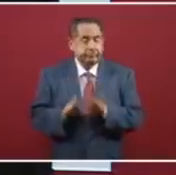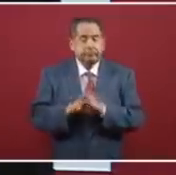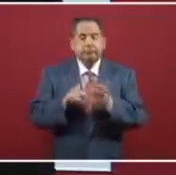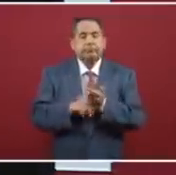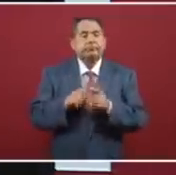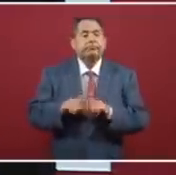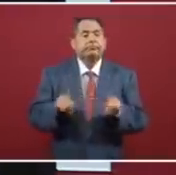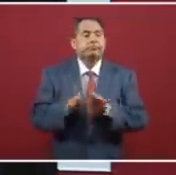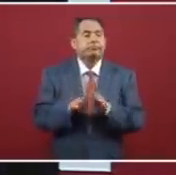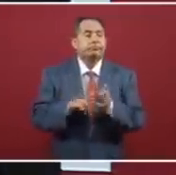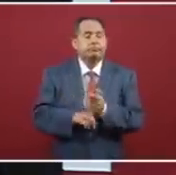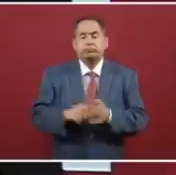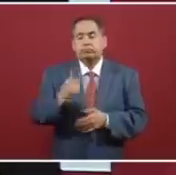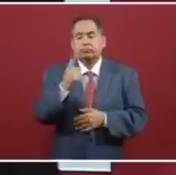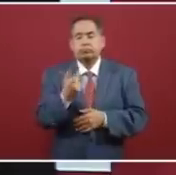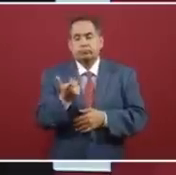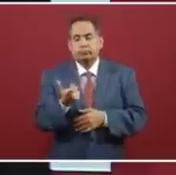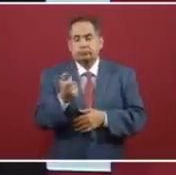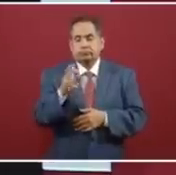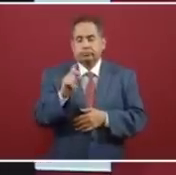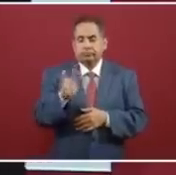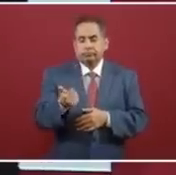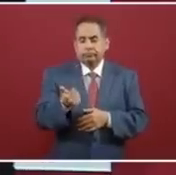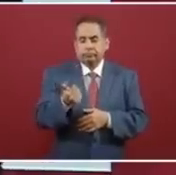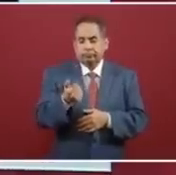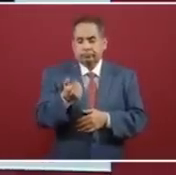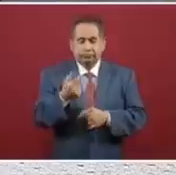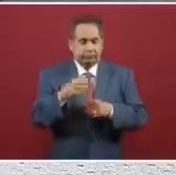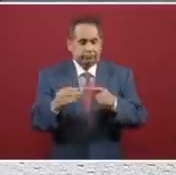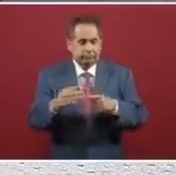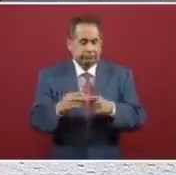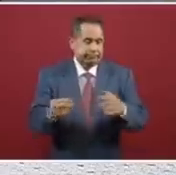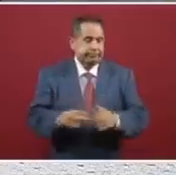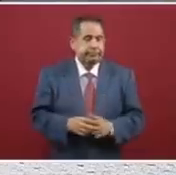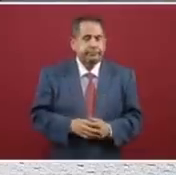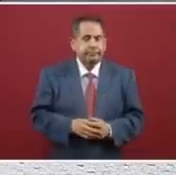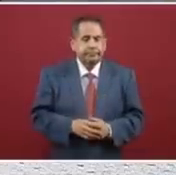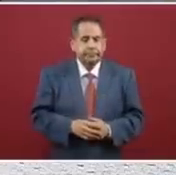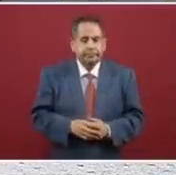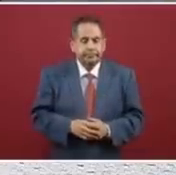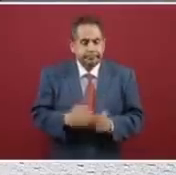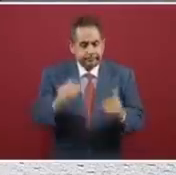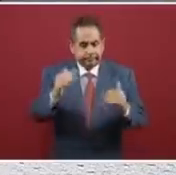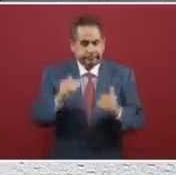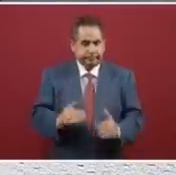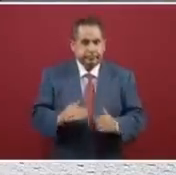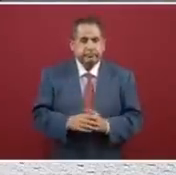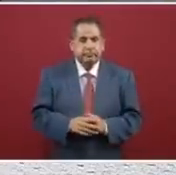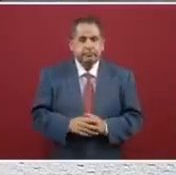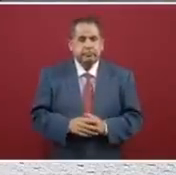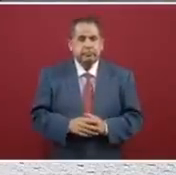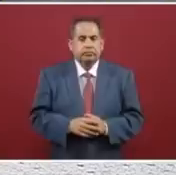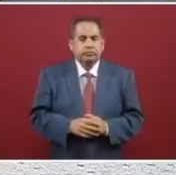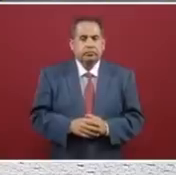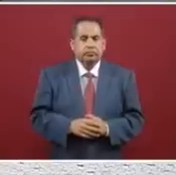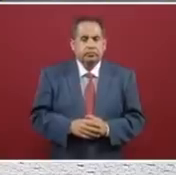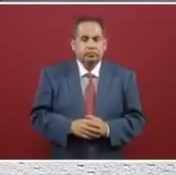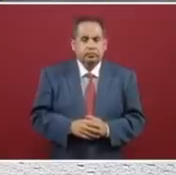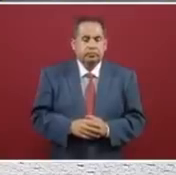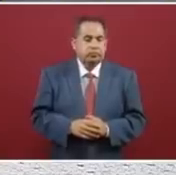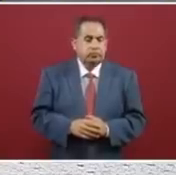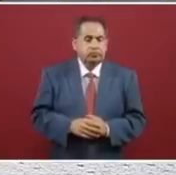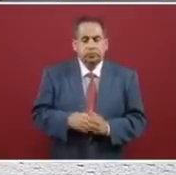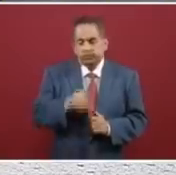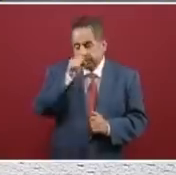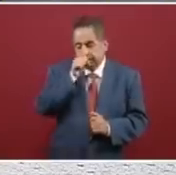diferencial de un peso 36 centavos el que sigue aquí ya